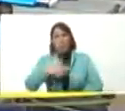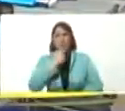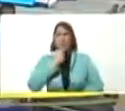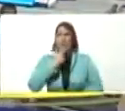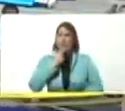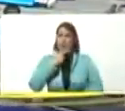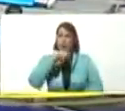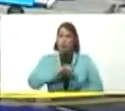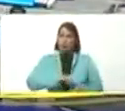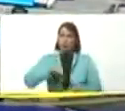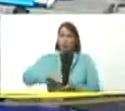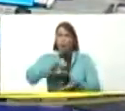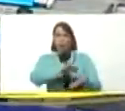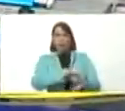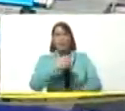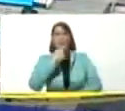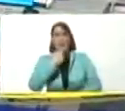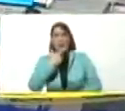ciudades bellas.